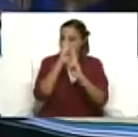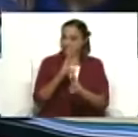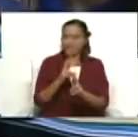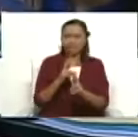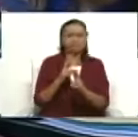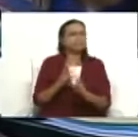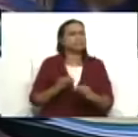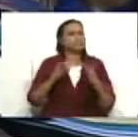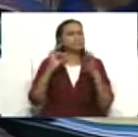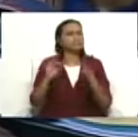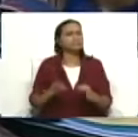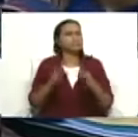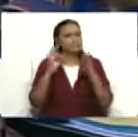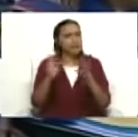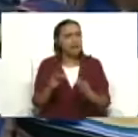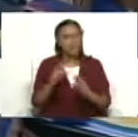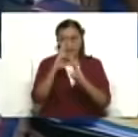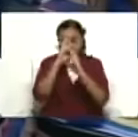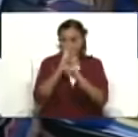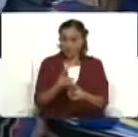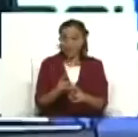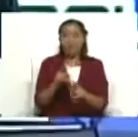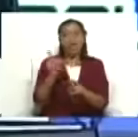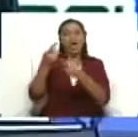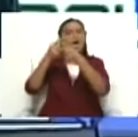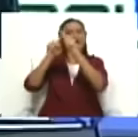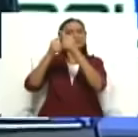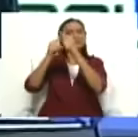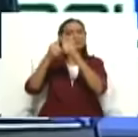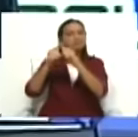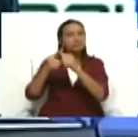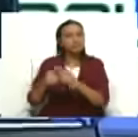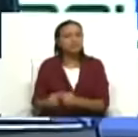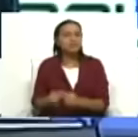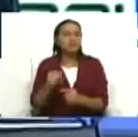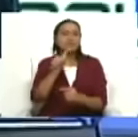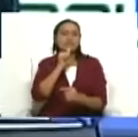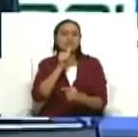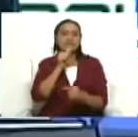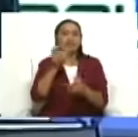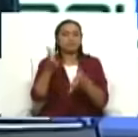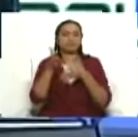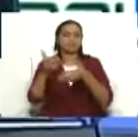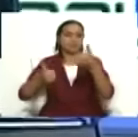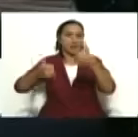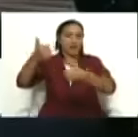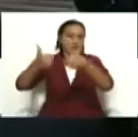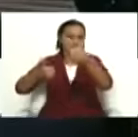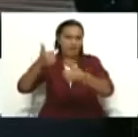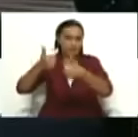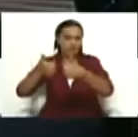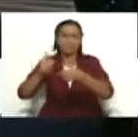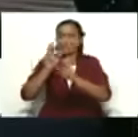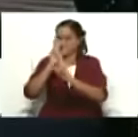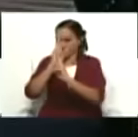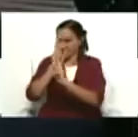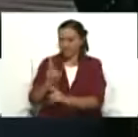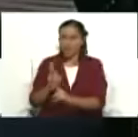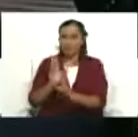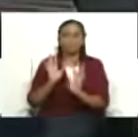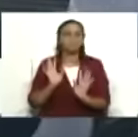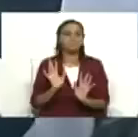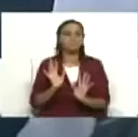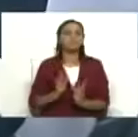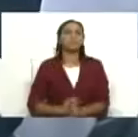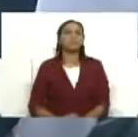siempre, los resultados electorales que sean emanados del poder electoral. El